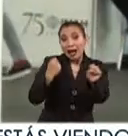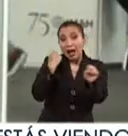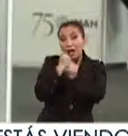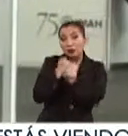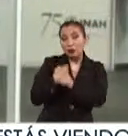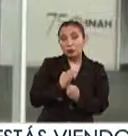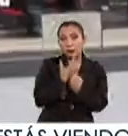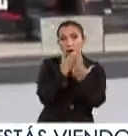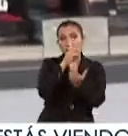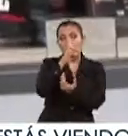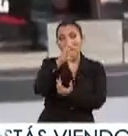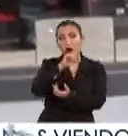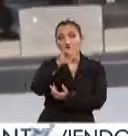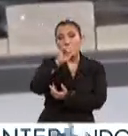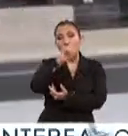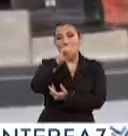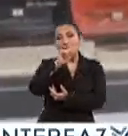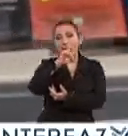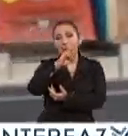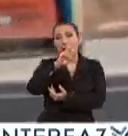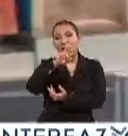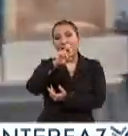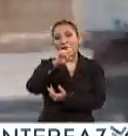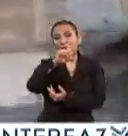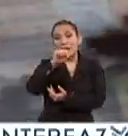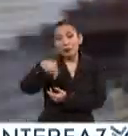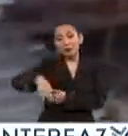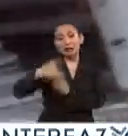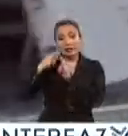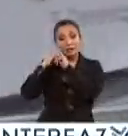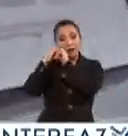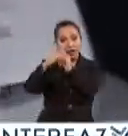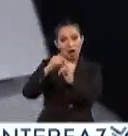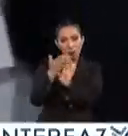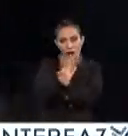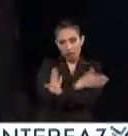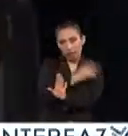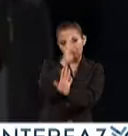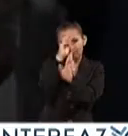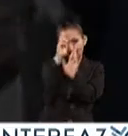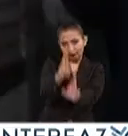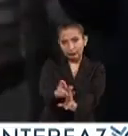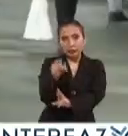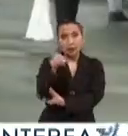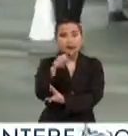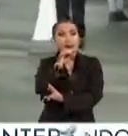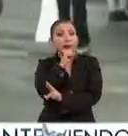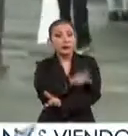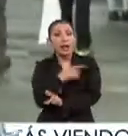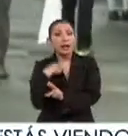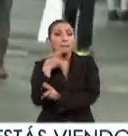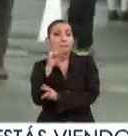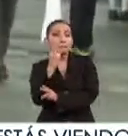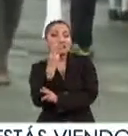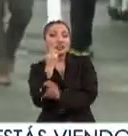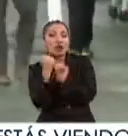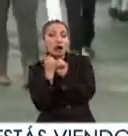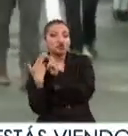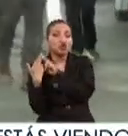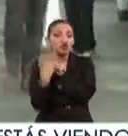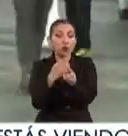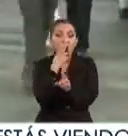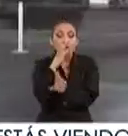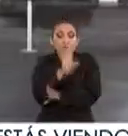del poeta Ramón López Velarde, pero en esta feria se hará un homenaje previo. Además, celebran 25 años